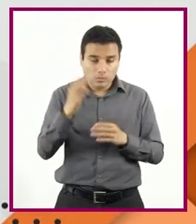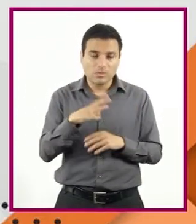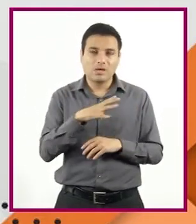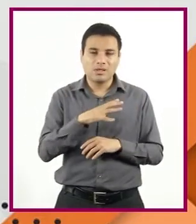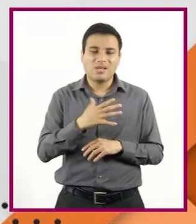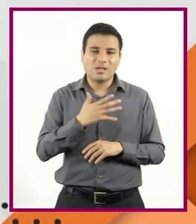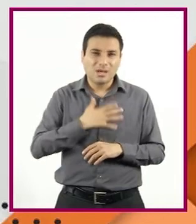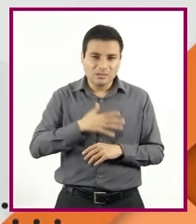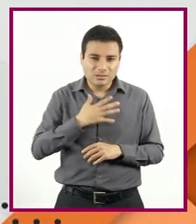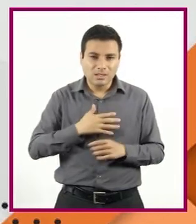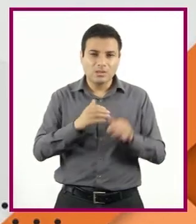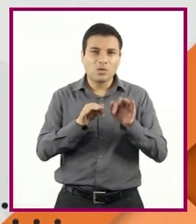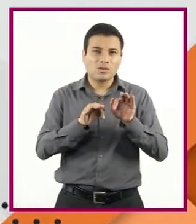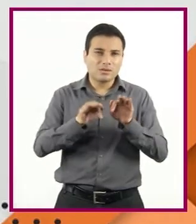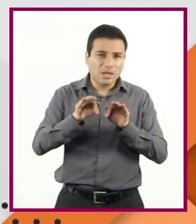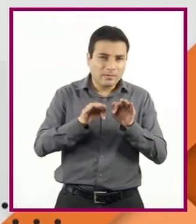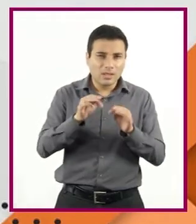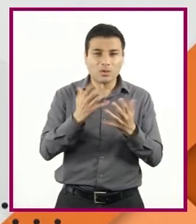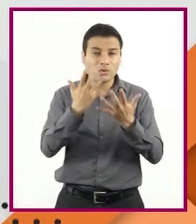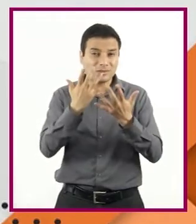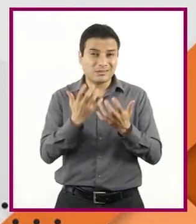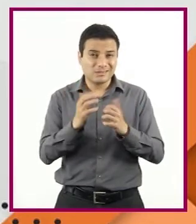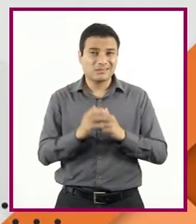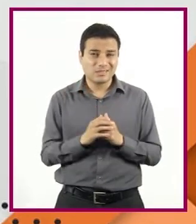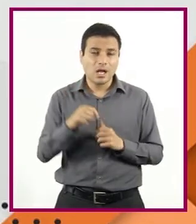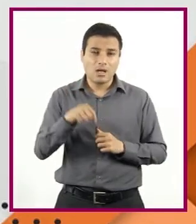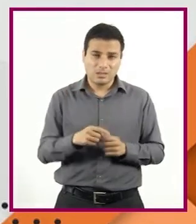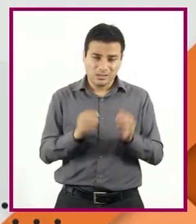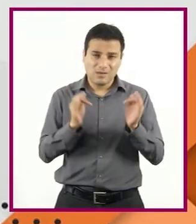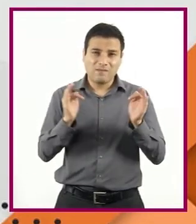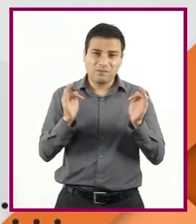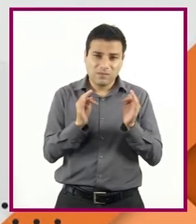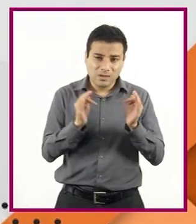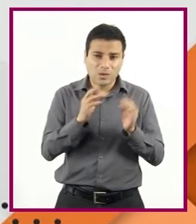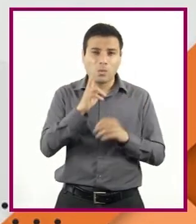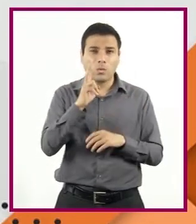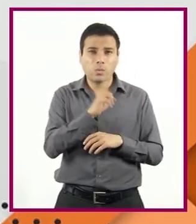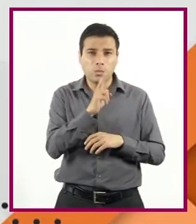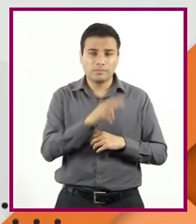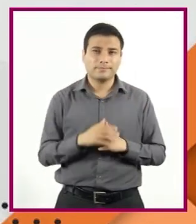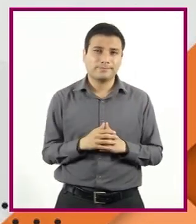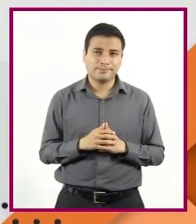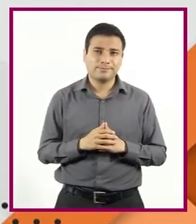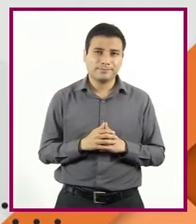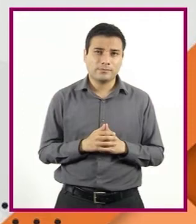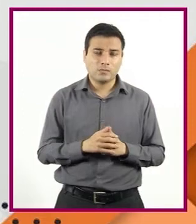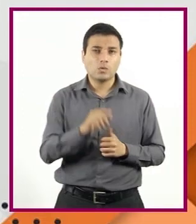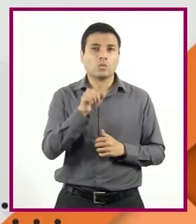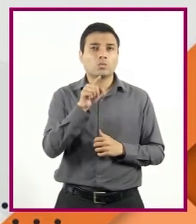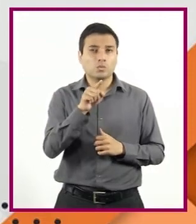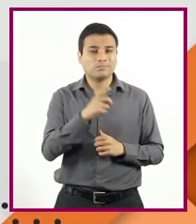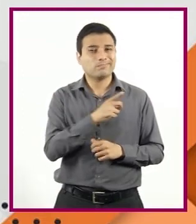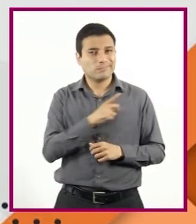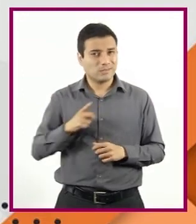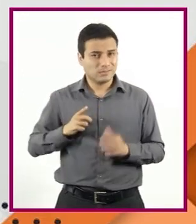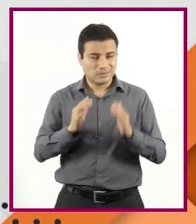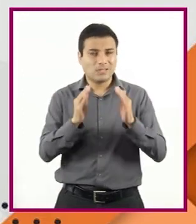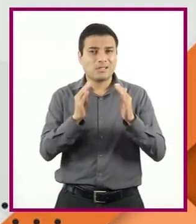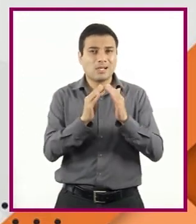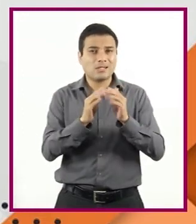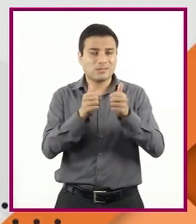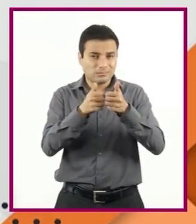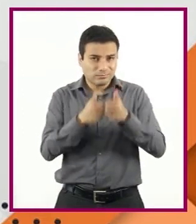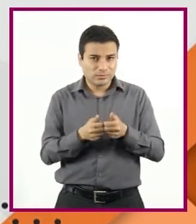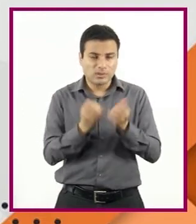de trabajos y congojas, donde hace frío y viento. Habéis de estar dentro de casa como el